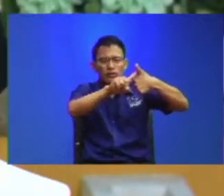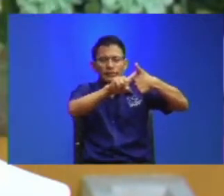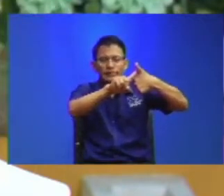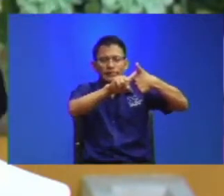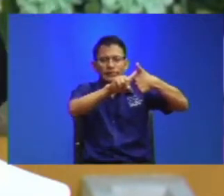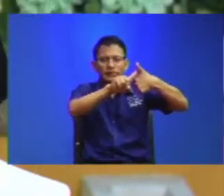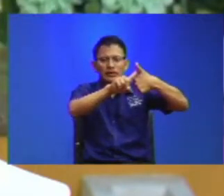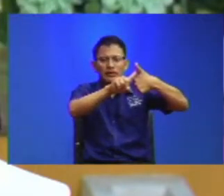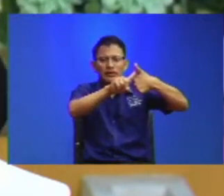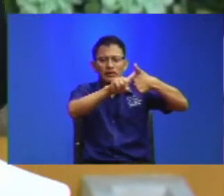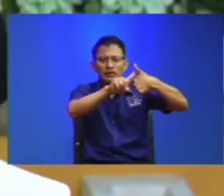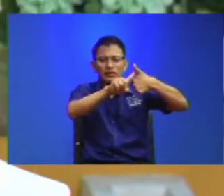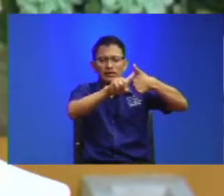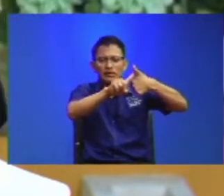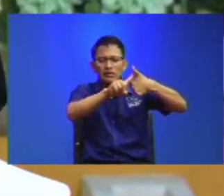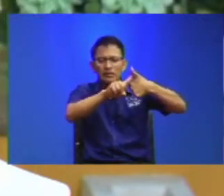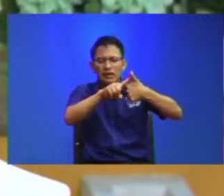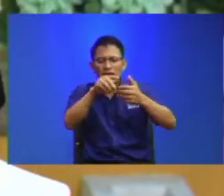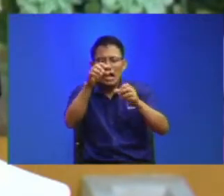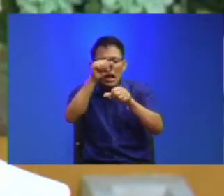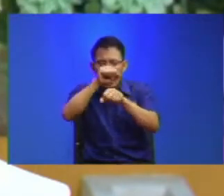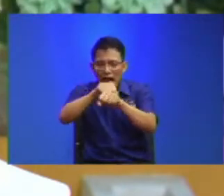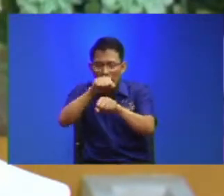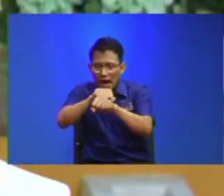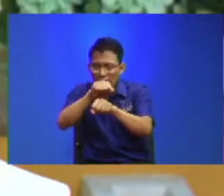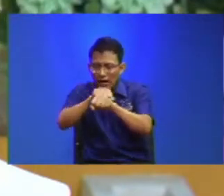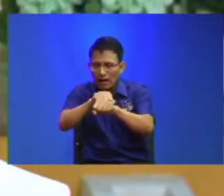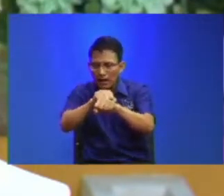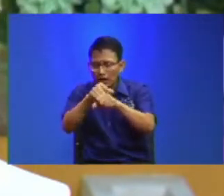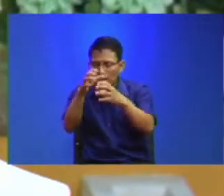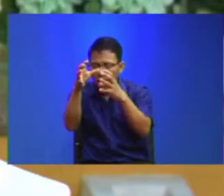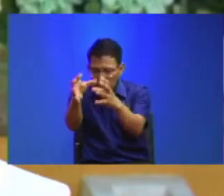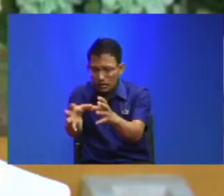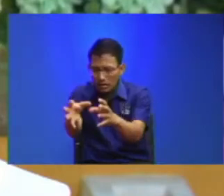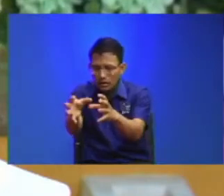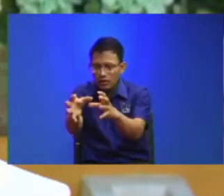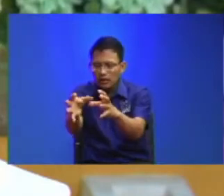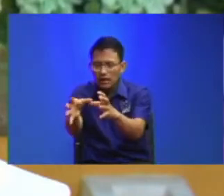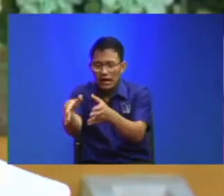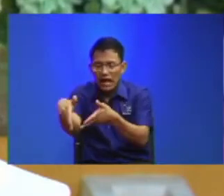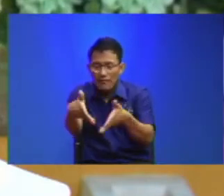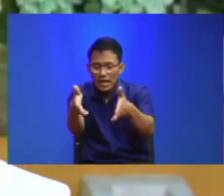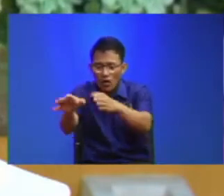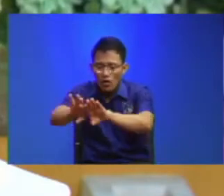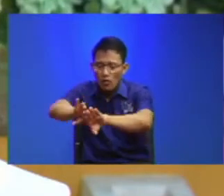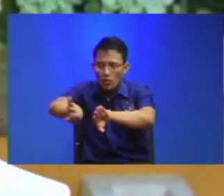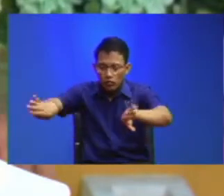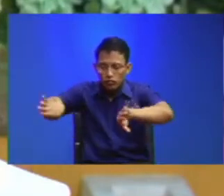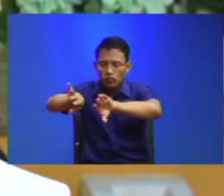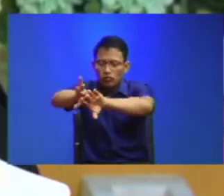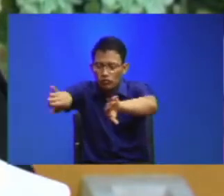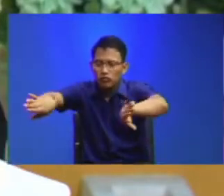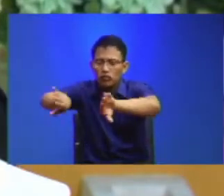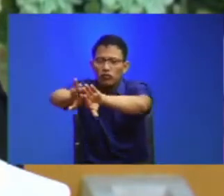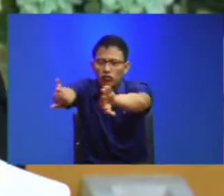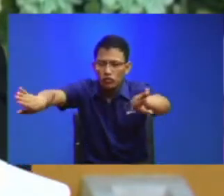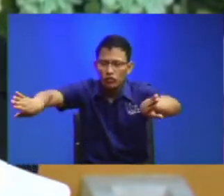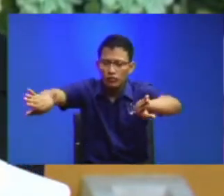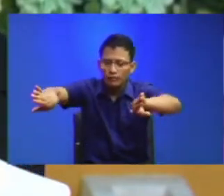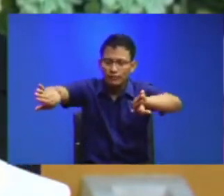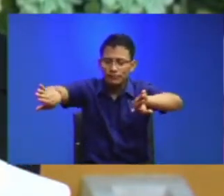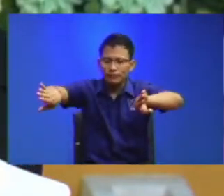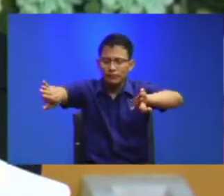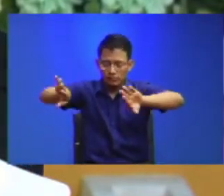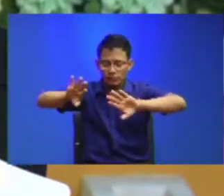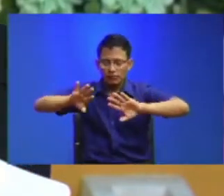es despedregar el camino. Eso es lo que tenemos que hacer. Ok. Y lo demás yo